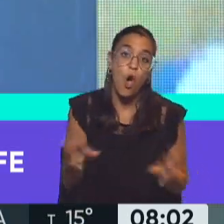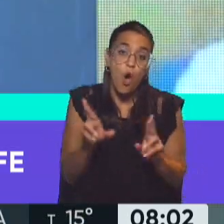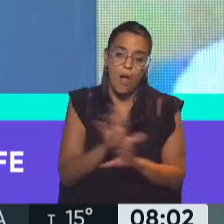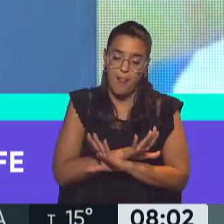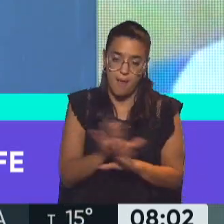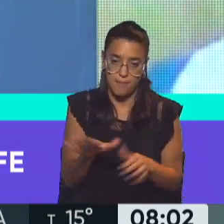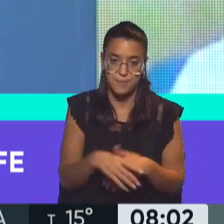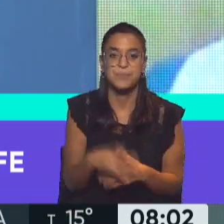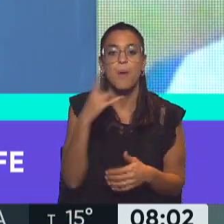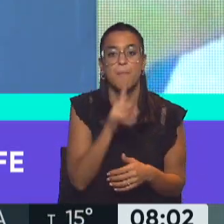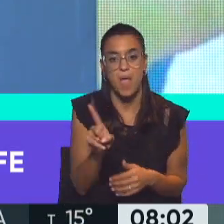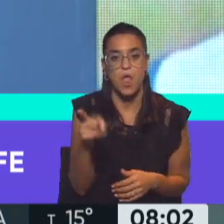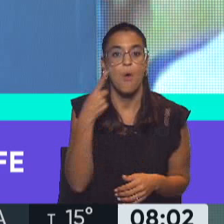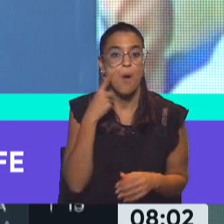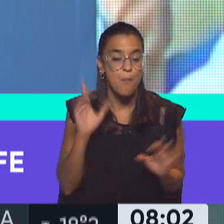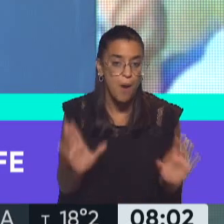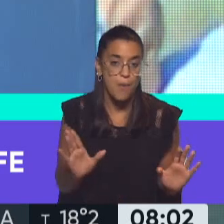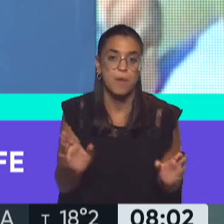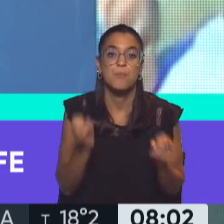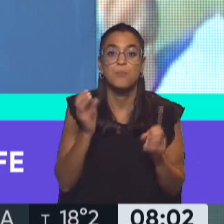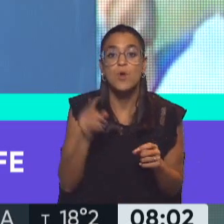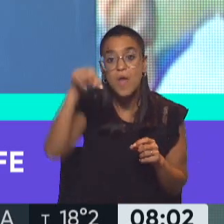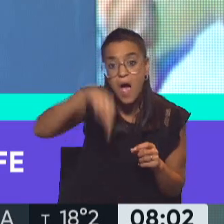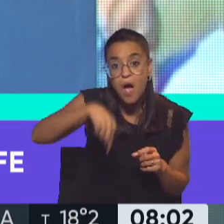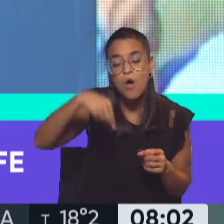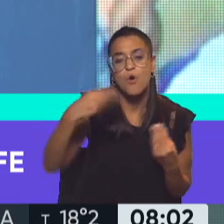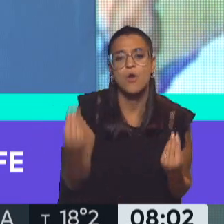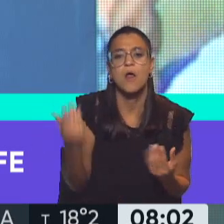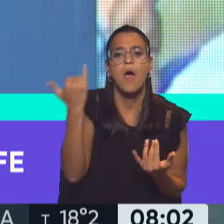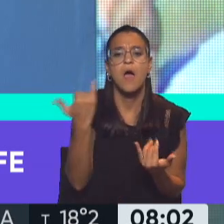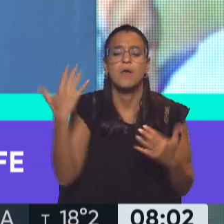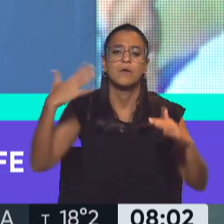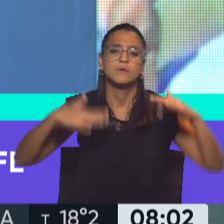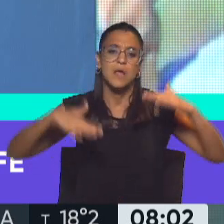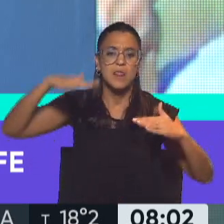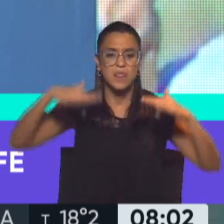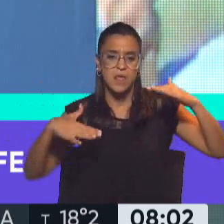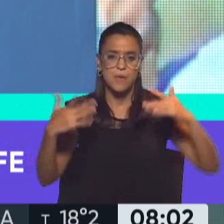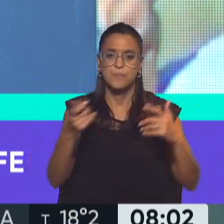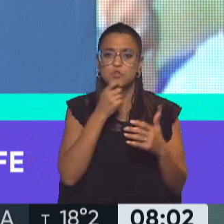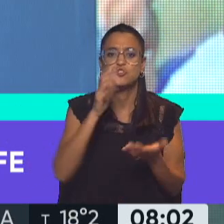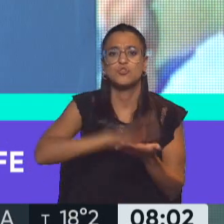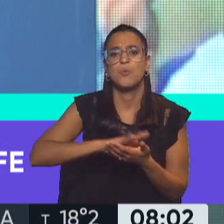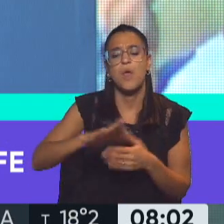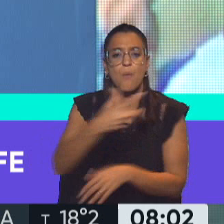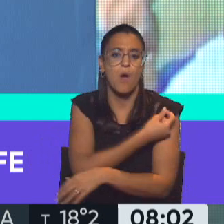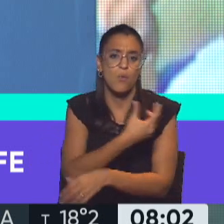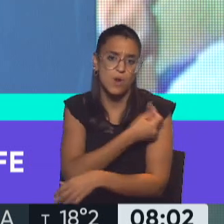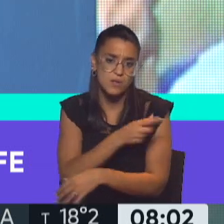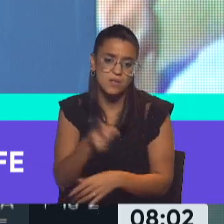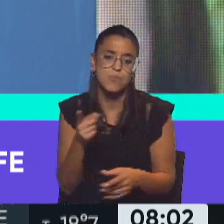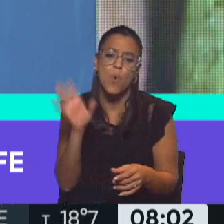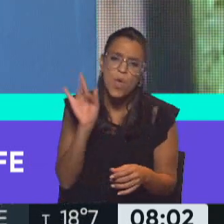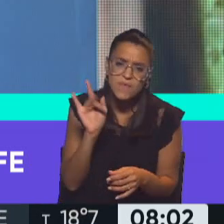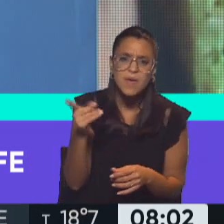bueno. Pero vamos a verlo, porque con un mundo donde hay una inequidad brutal en vacunación, es muy